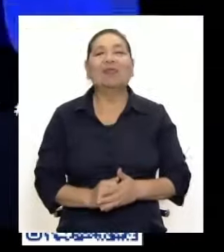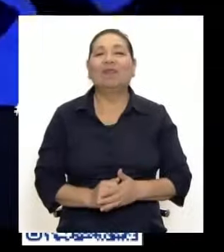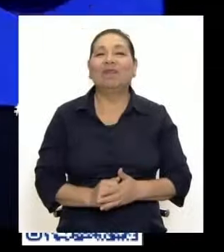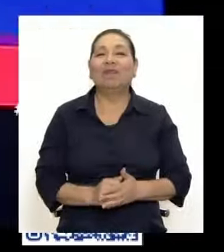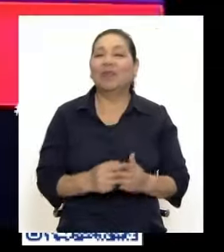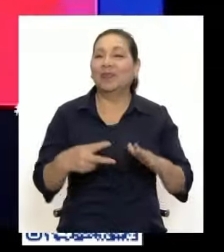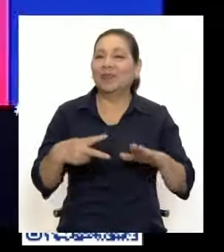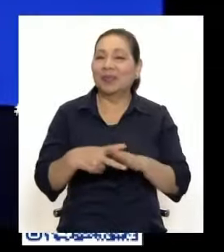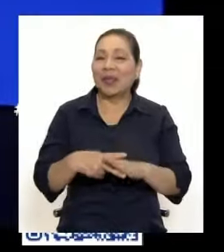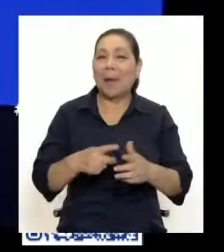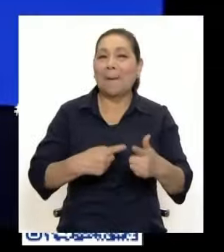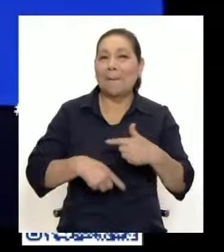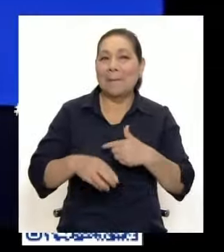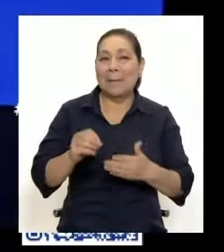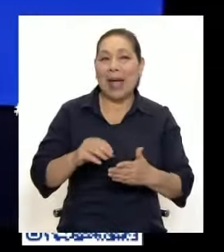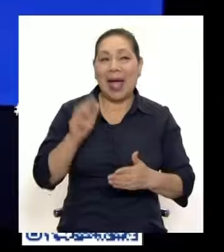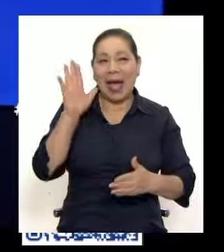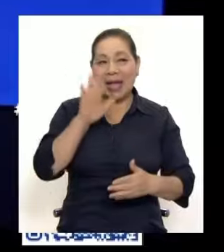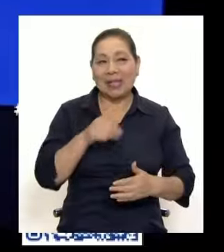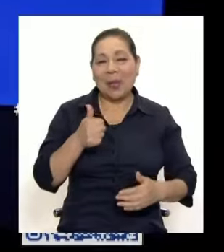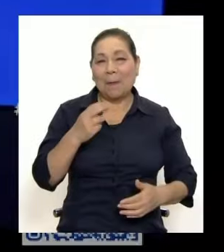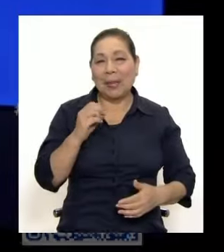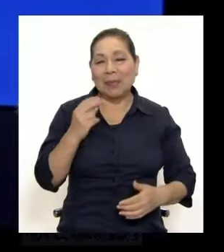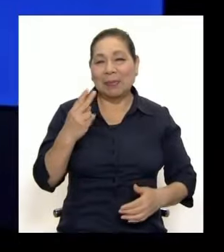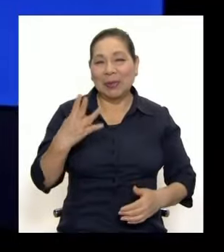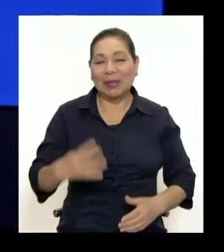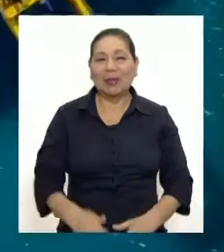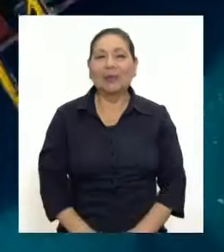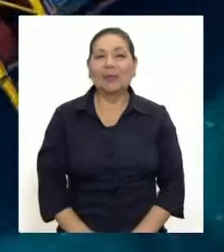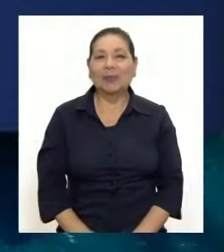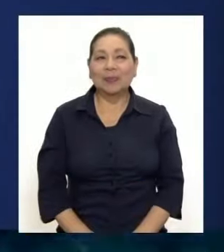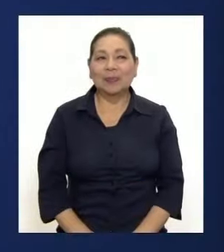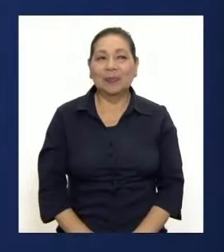vamos un corte y volvemos con más en Asia Pacífico 2024